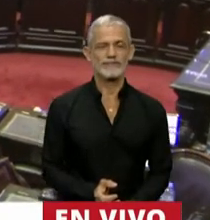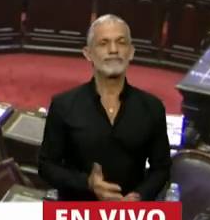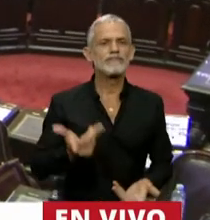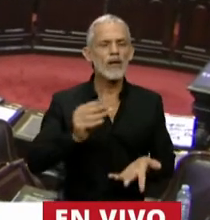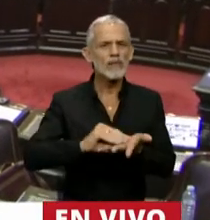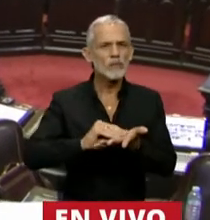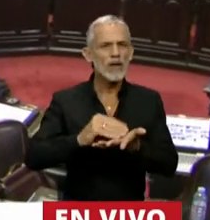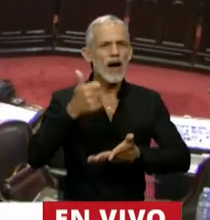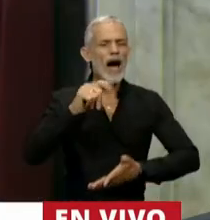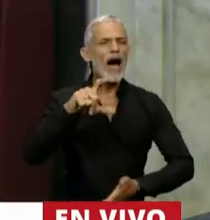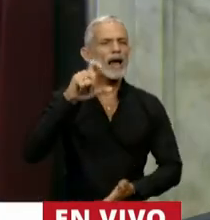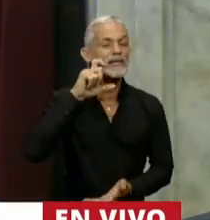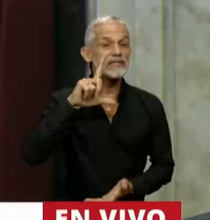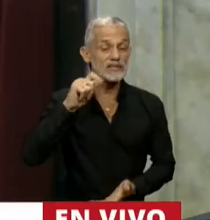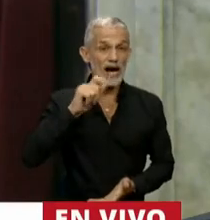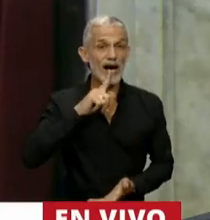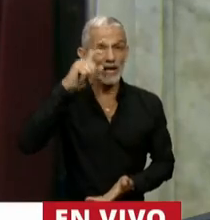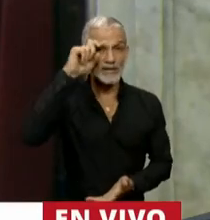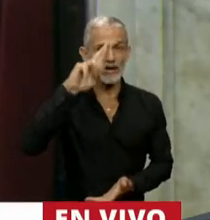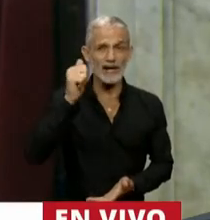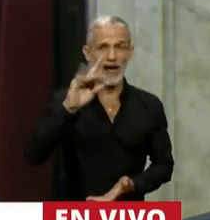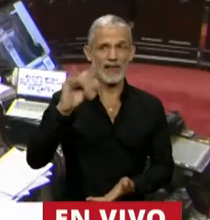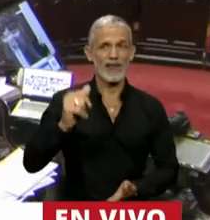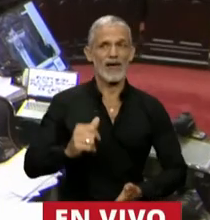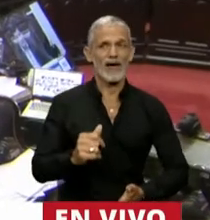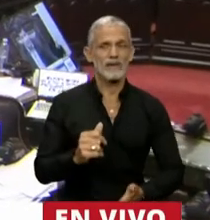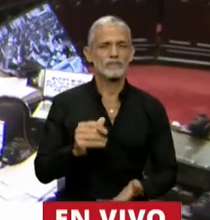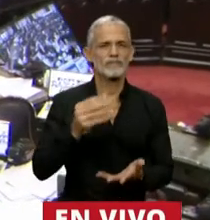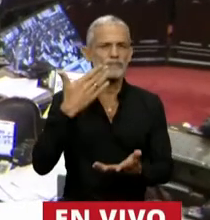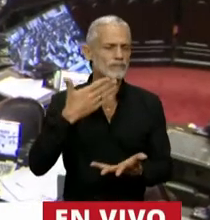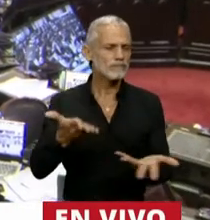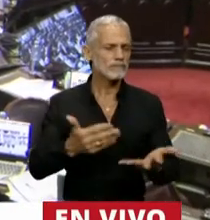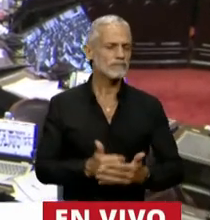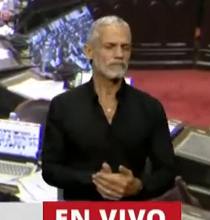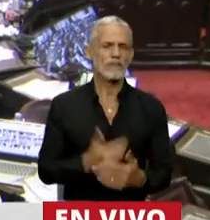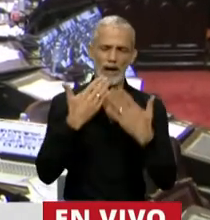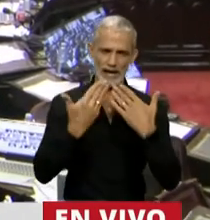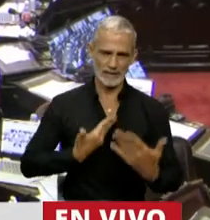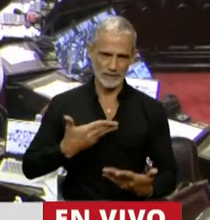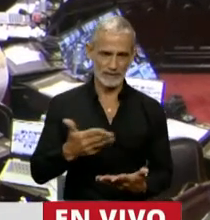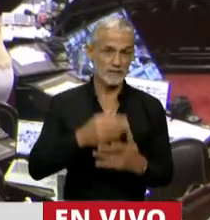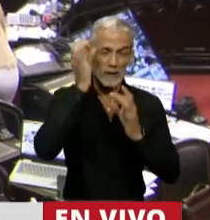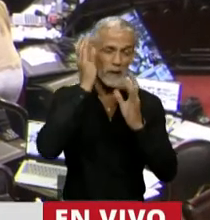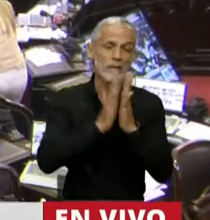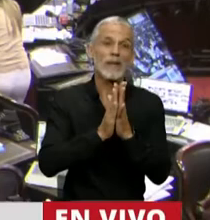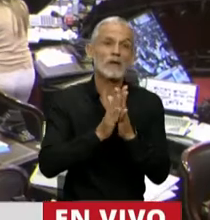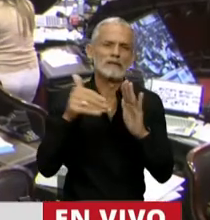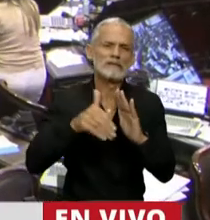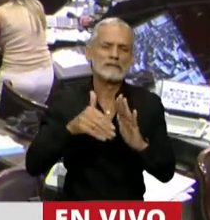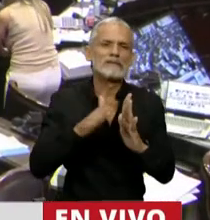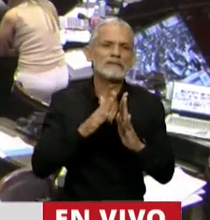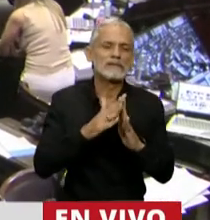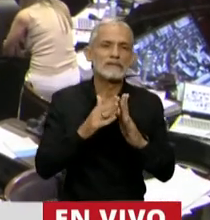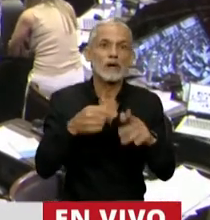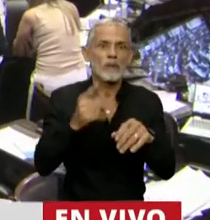Diputada Alicia Terada, en el uso de la palabra. Gracias, señor presidente. Disculpe que me demoré porque no me